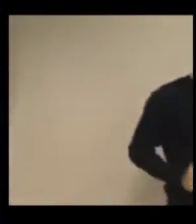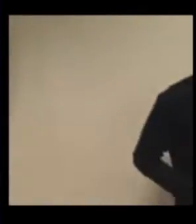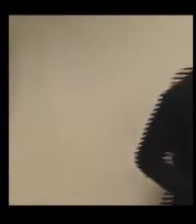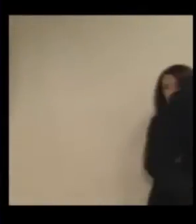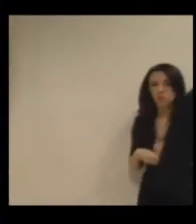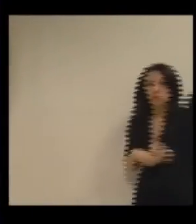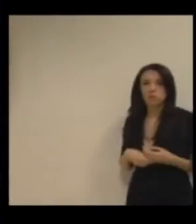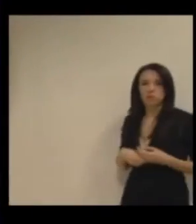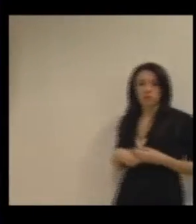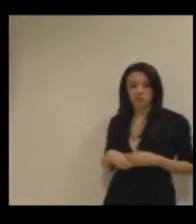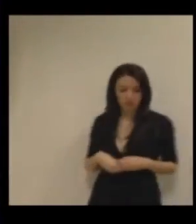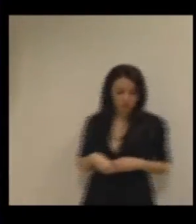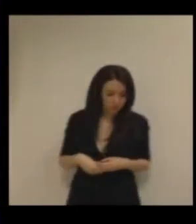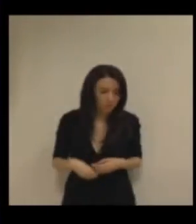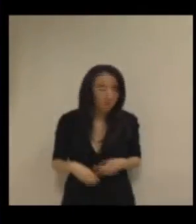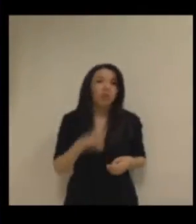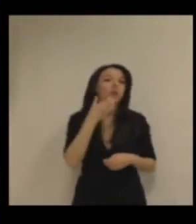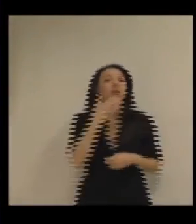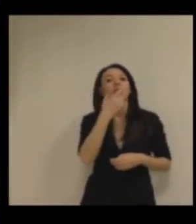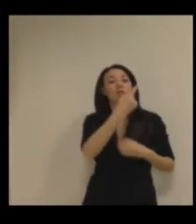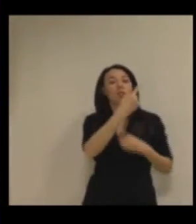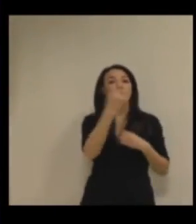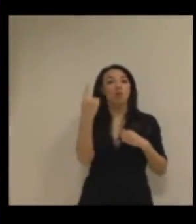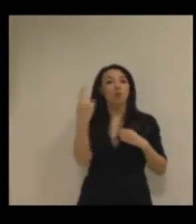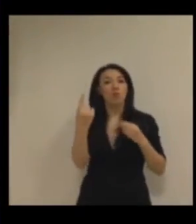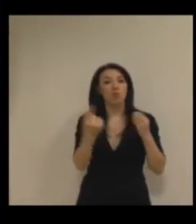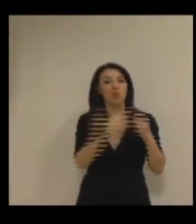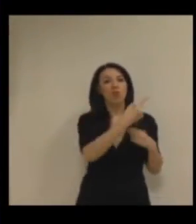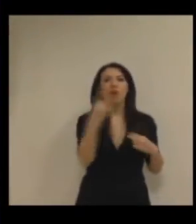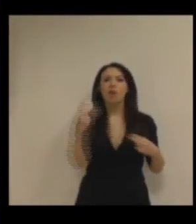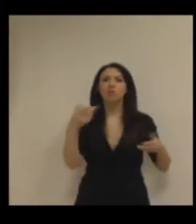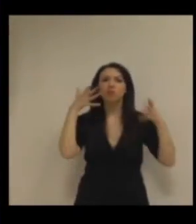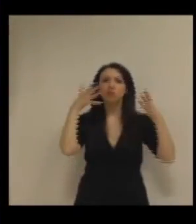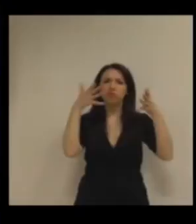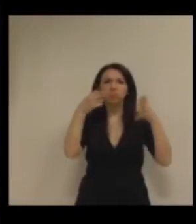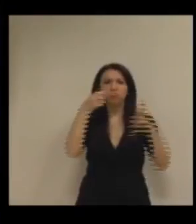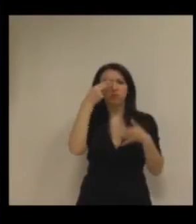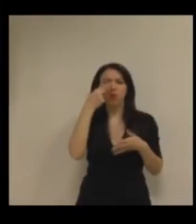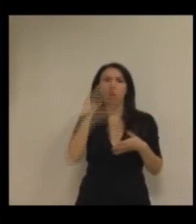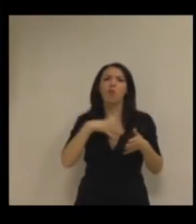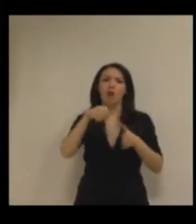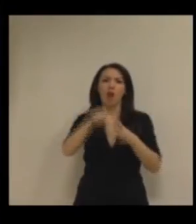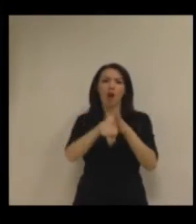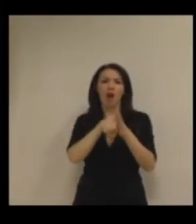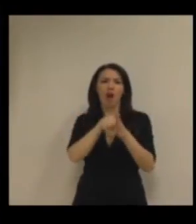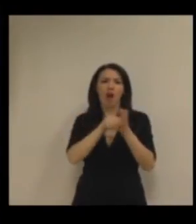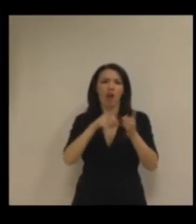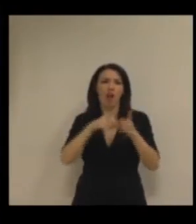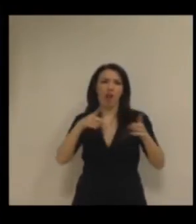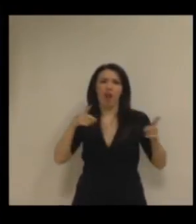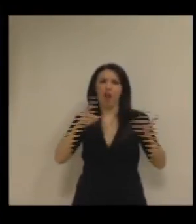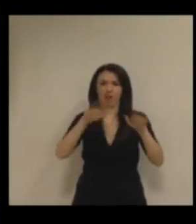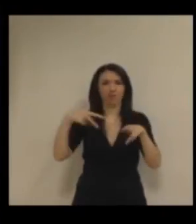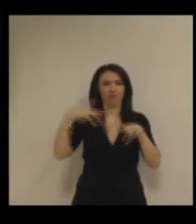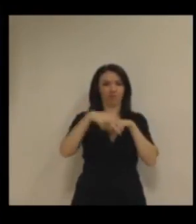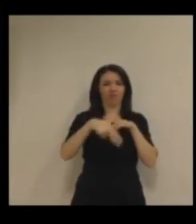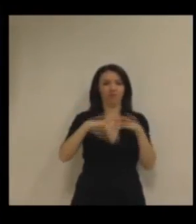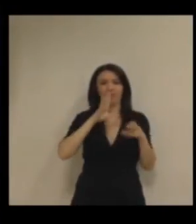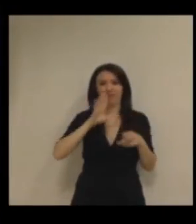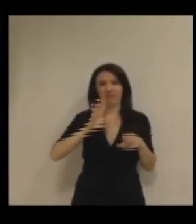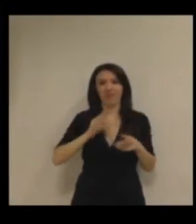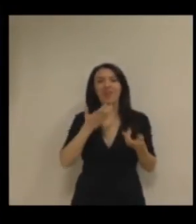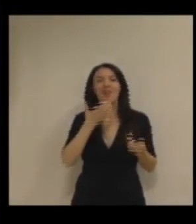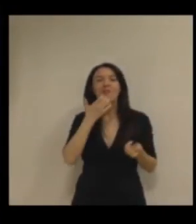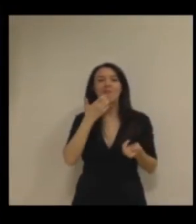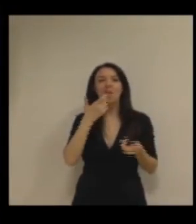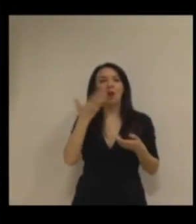si fuéramos uno por uno de cada uno, diríamos alguna sugerencia interesante. O sea, que me puedo enrollar mucho y me cortáis, ¿eh? Pero yo qué sé, pues por ejemplo,